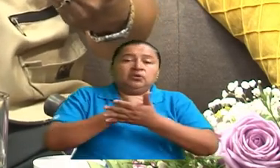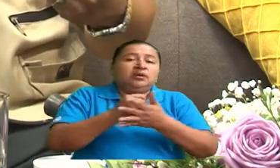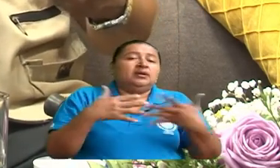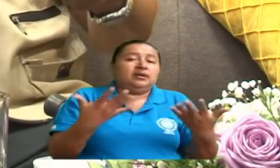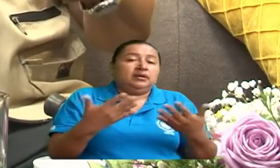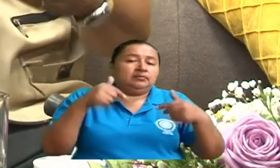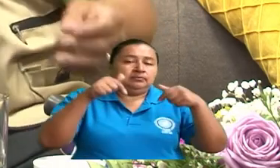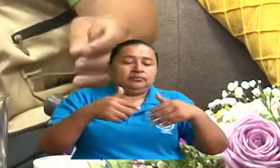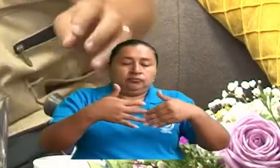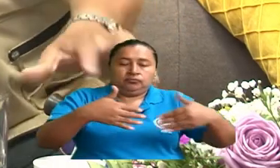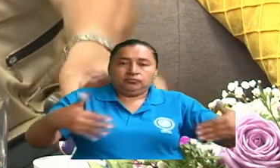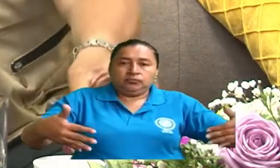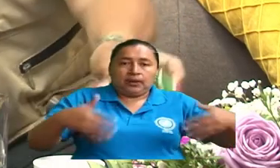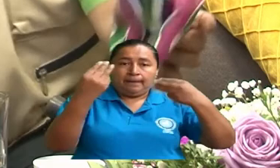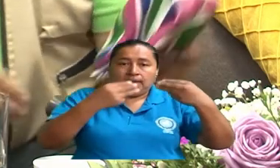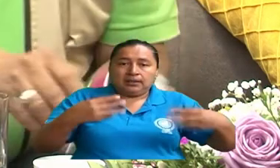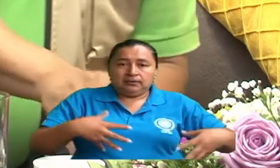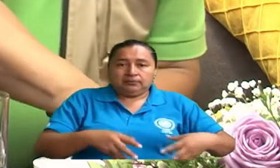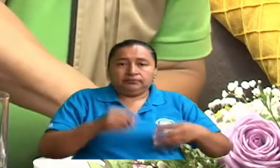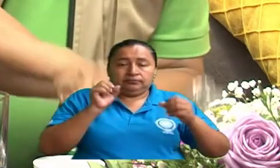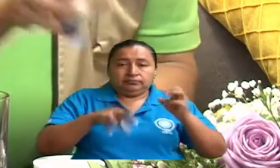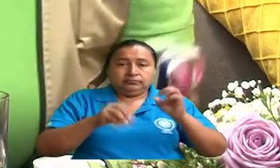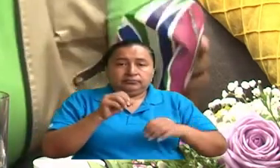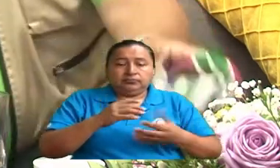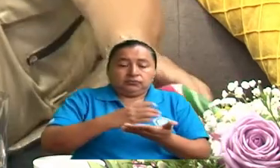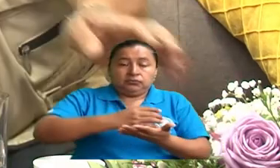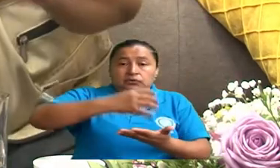que ese tipo de material, por ejemplo,